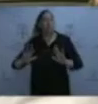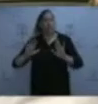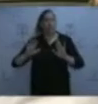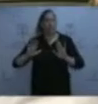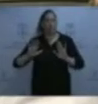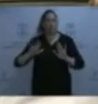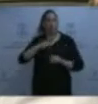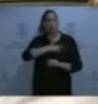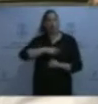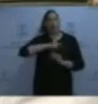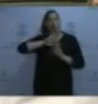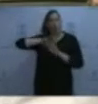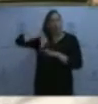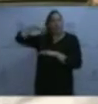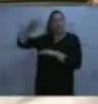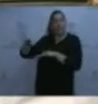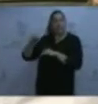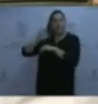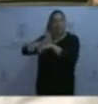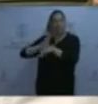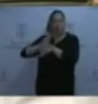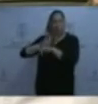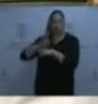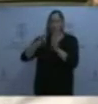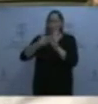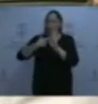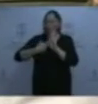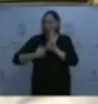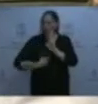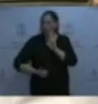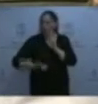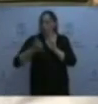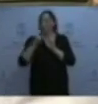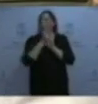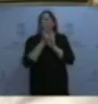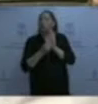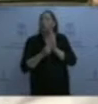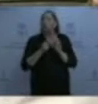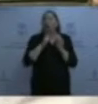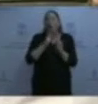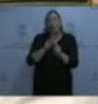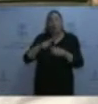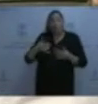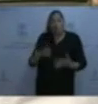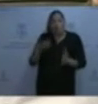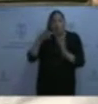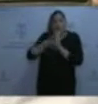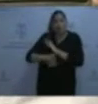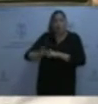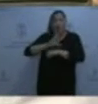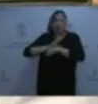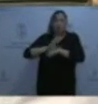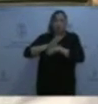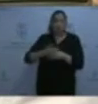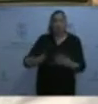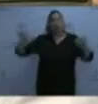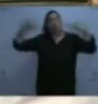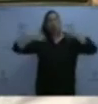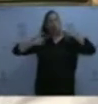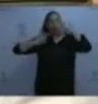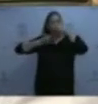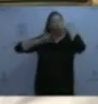una comisión externa de la Consejería la responsable de la corrección y calificación. Es decir, la Consejería carga el trabajo a los tutores